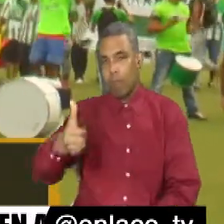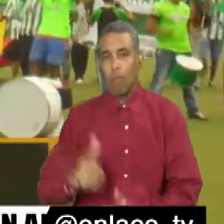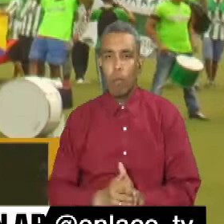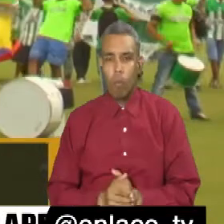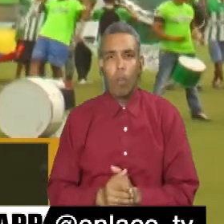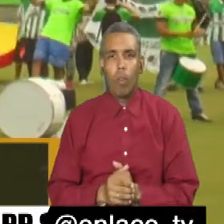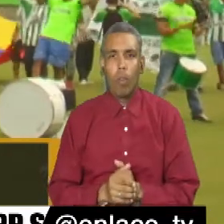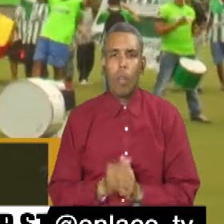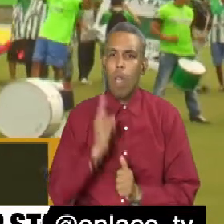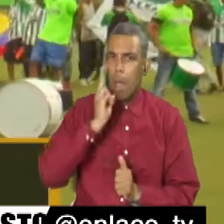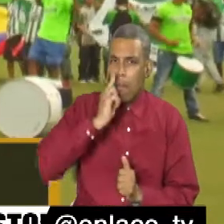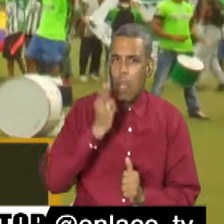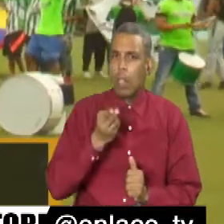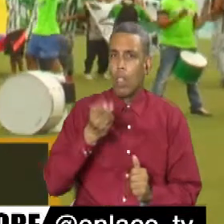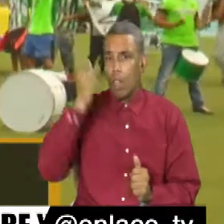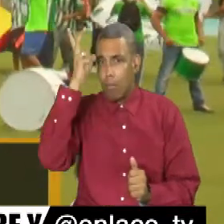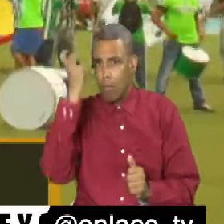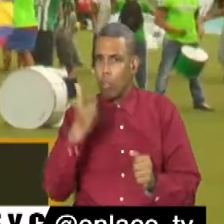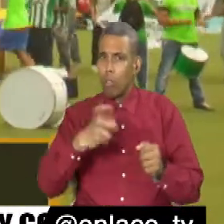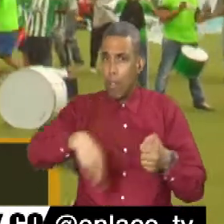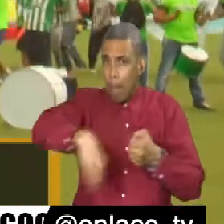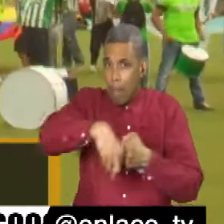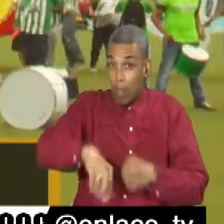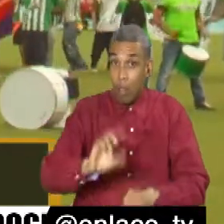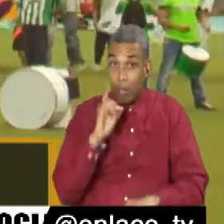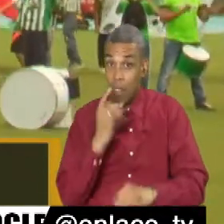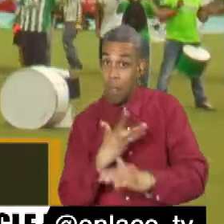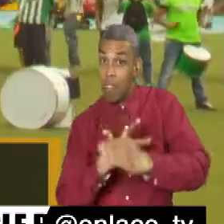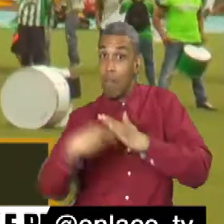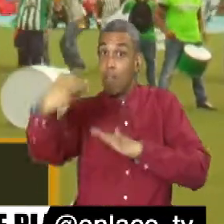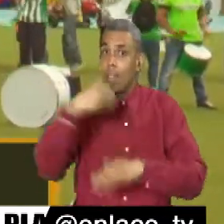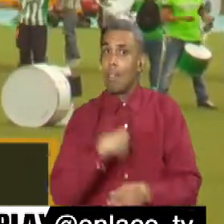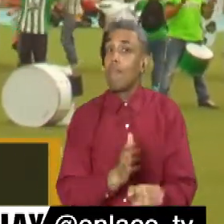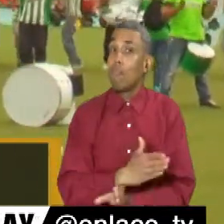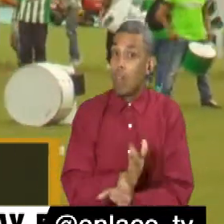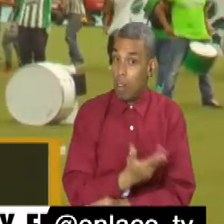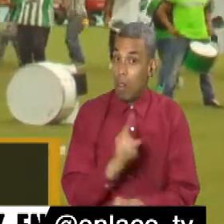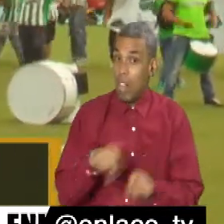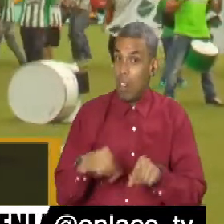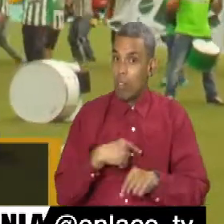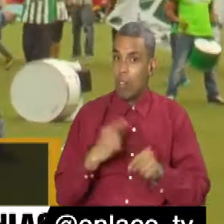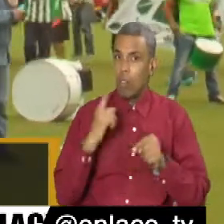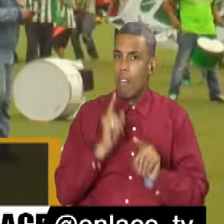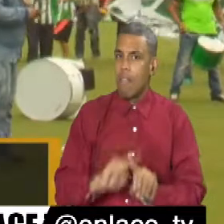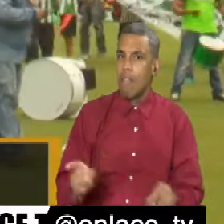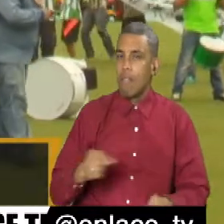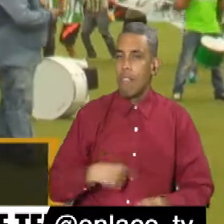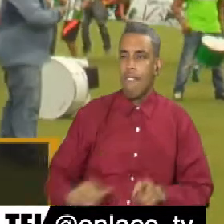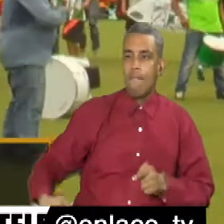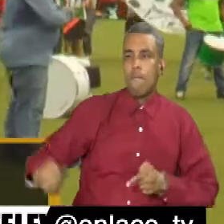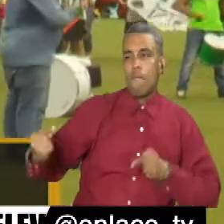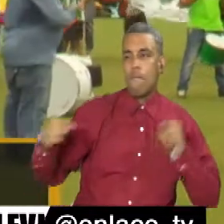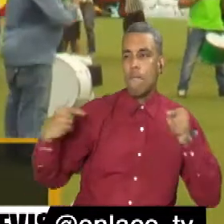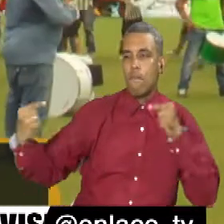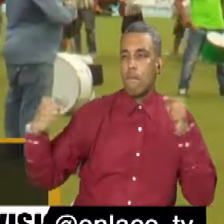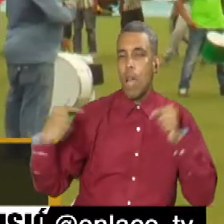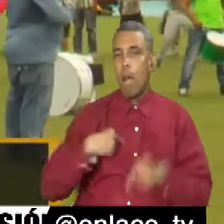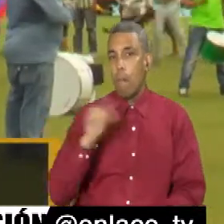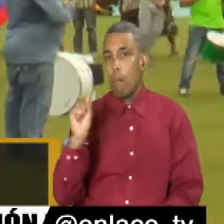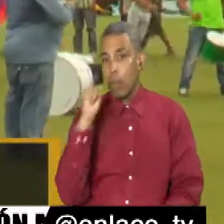Nacional no estuvo exento de diferencias en las afueras del estadio. Escuchemos lo que dicen los voceros de cada una de las barras y del director de